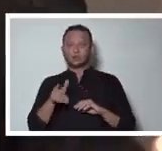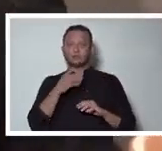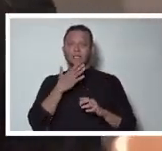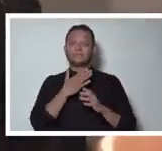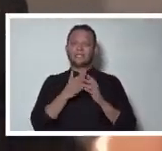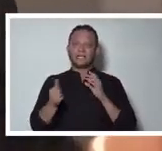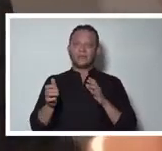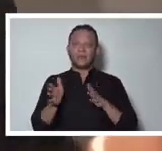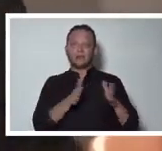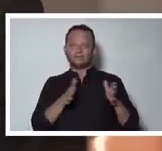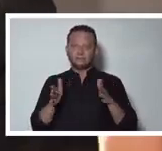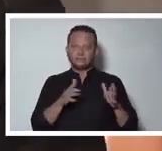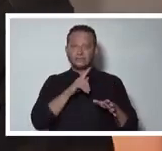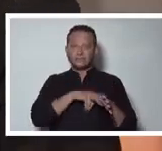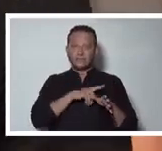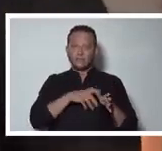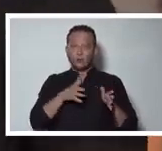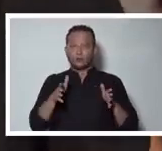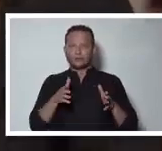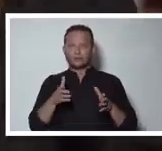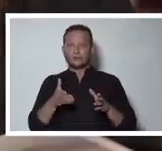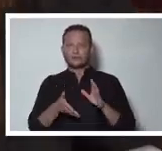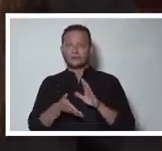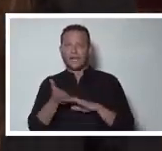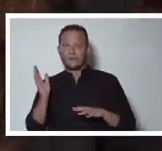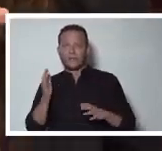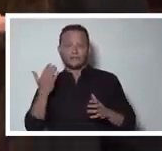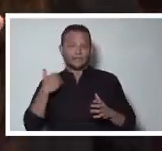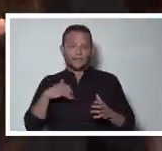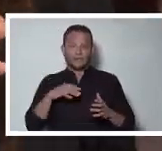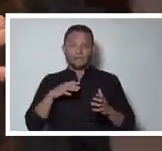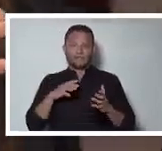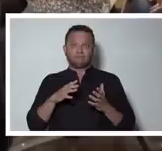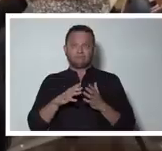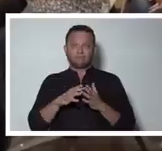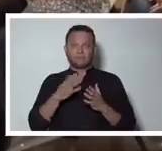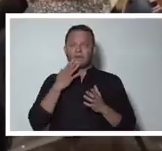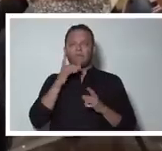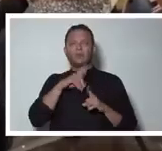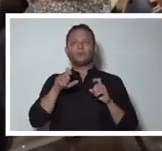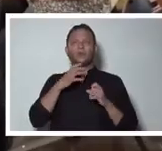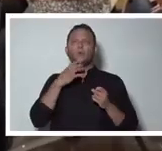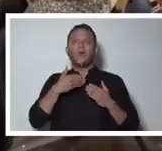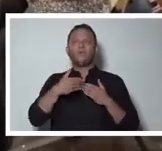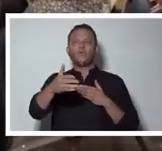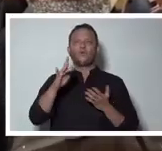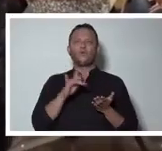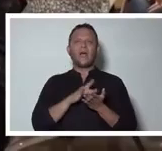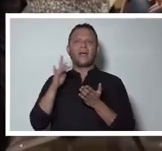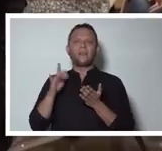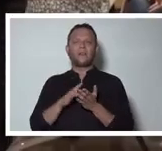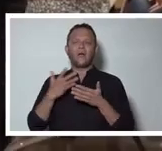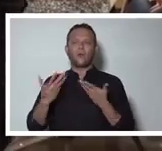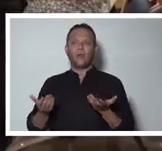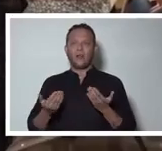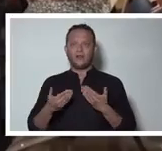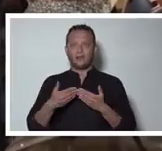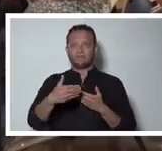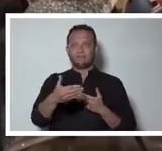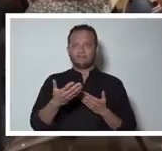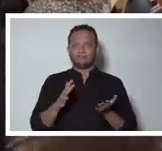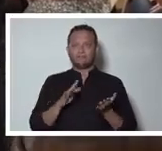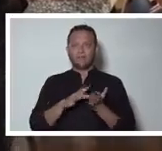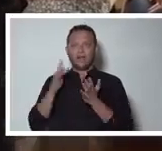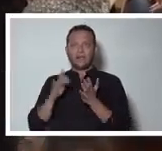salida en este tiempo también es importante preguntarnos bueno Cuál es nuestra agenda en este momento Cuál es la